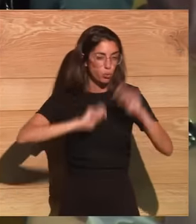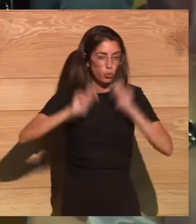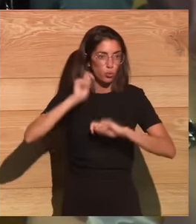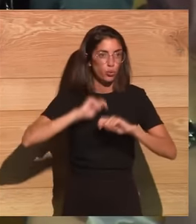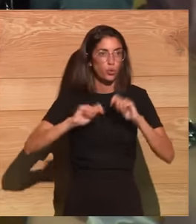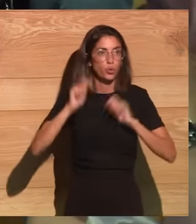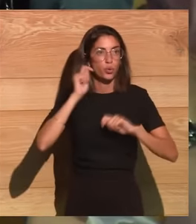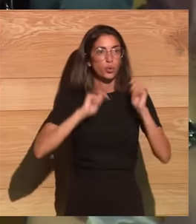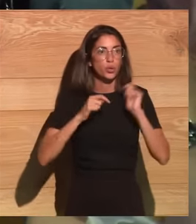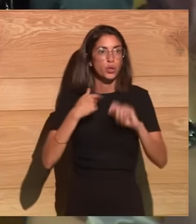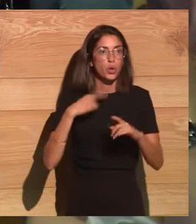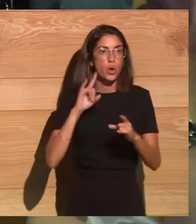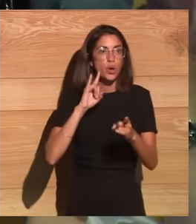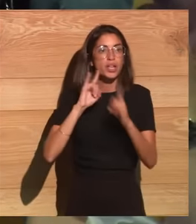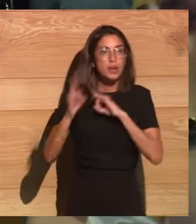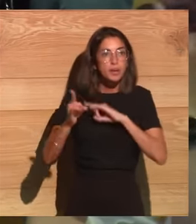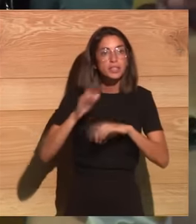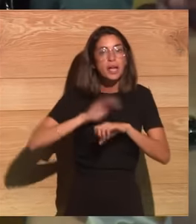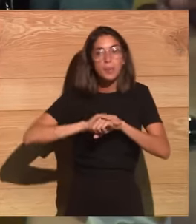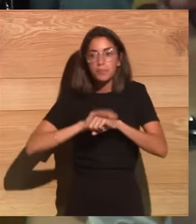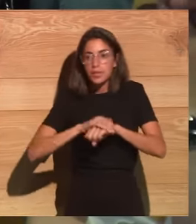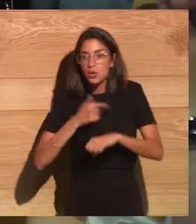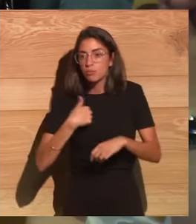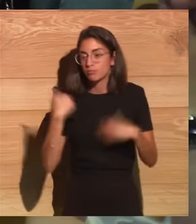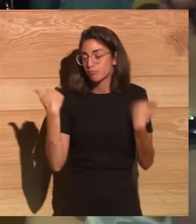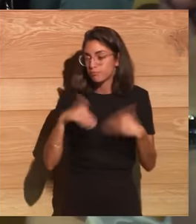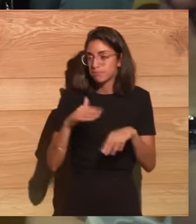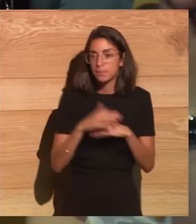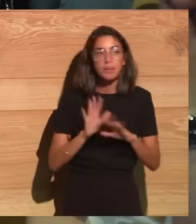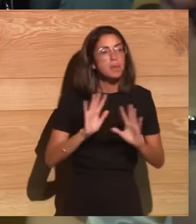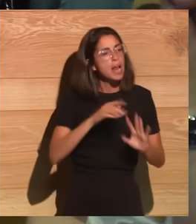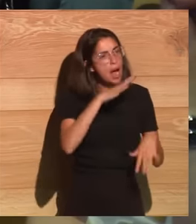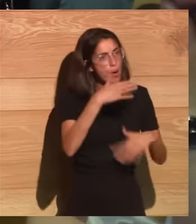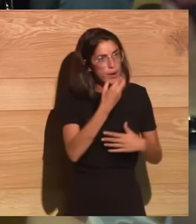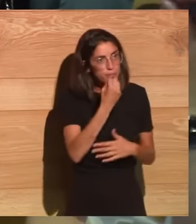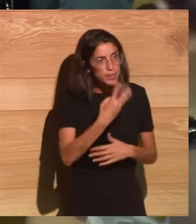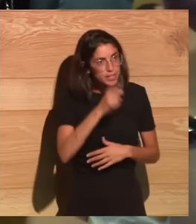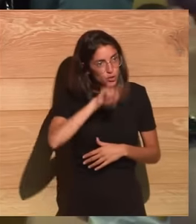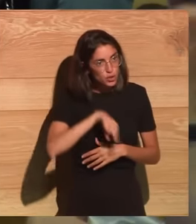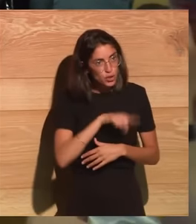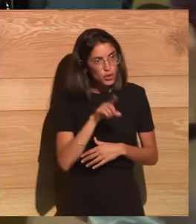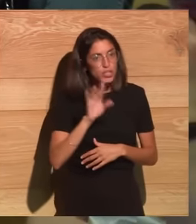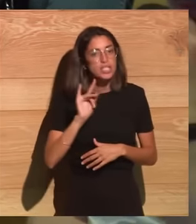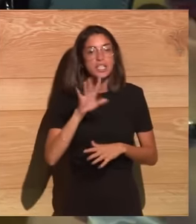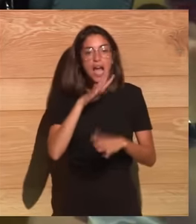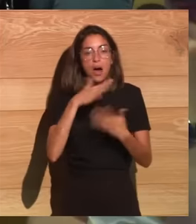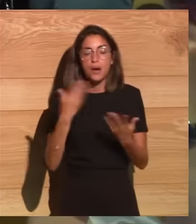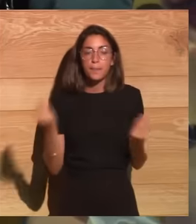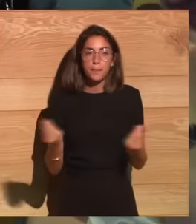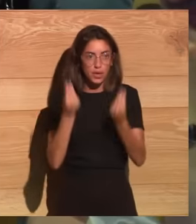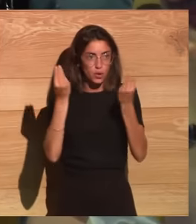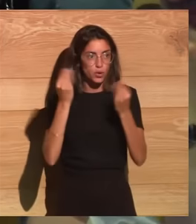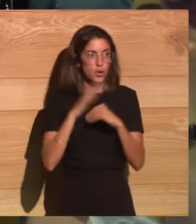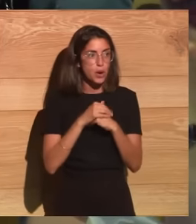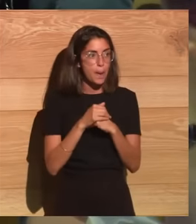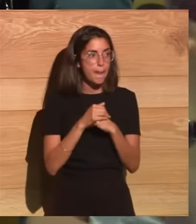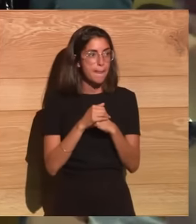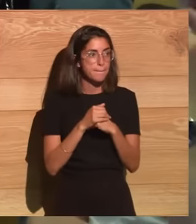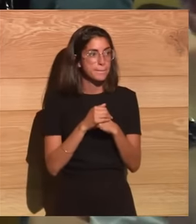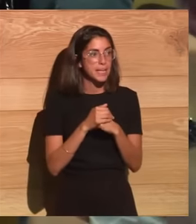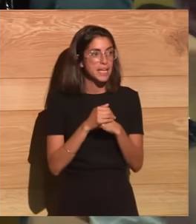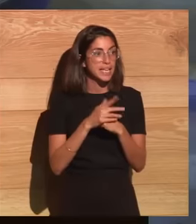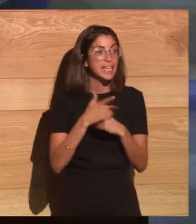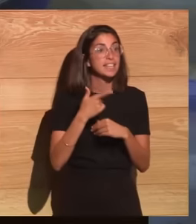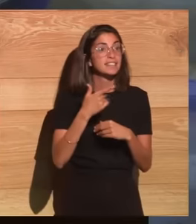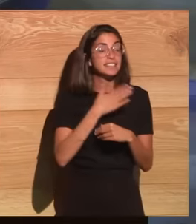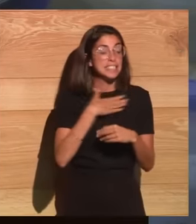agarrado a la cama y diciendo a un amigo: cómprate el libro, por favor. Pero estás bien ahora. Ahora estoy mejor. Hay un vídeo. ¿Quieres un peluche? Por